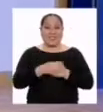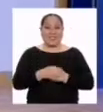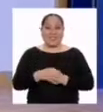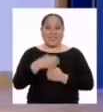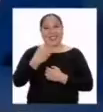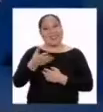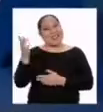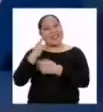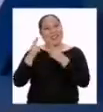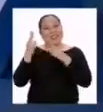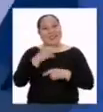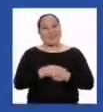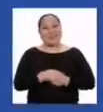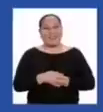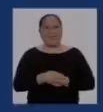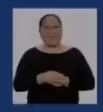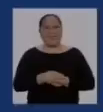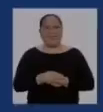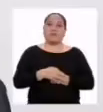¡Ya volvemos!